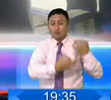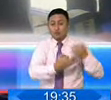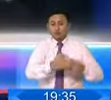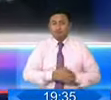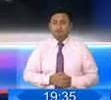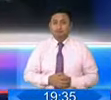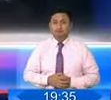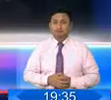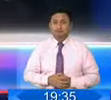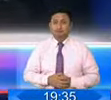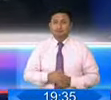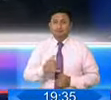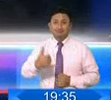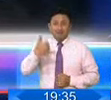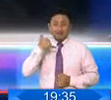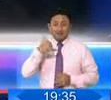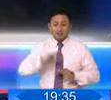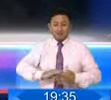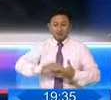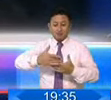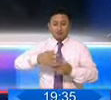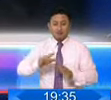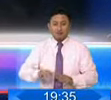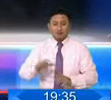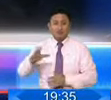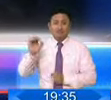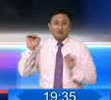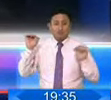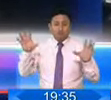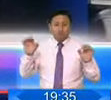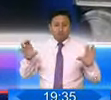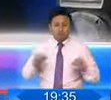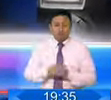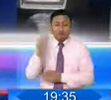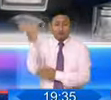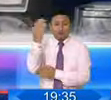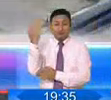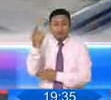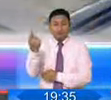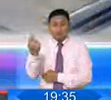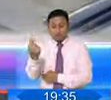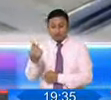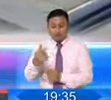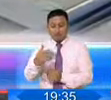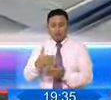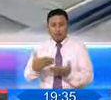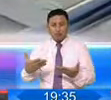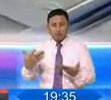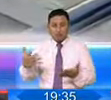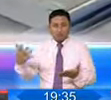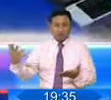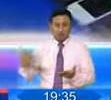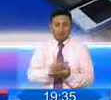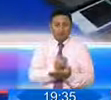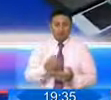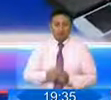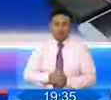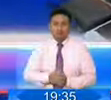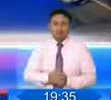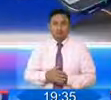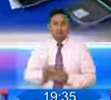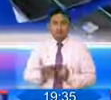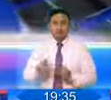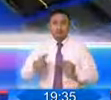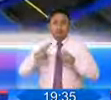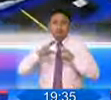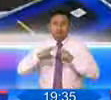judiciales. Celulares, laptops, equipos de sonido, dinero, televisores y otros objetos fueron recuperados. Una investigación de